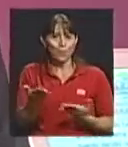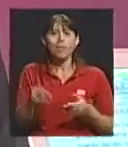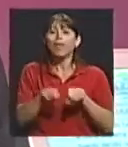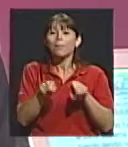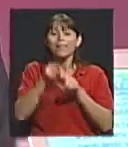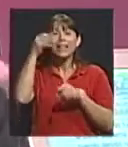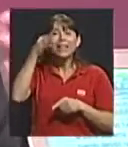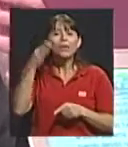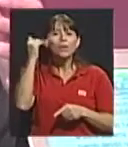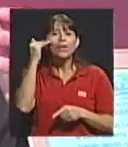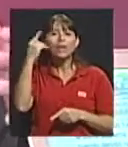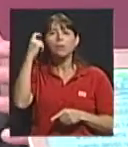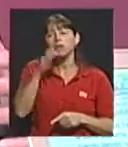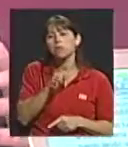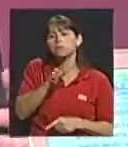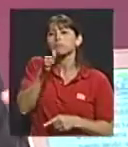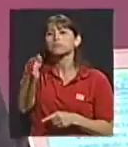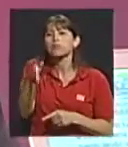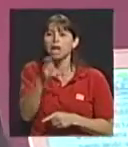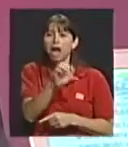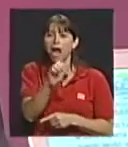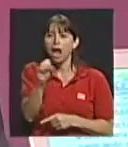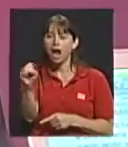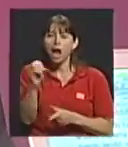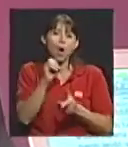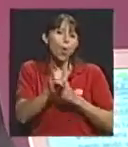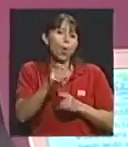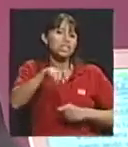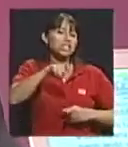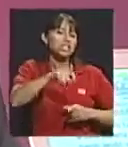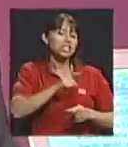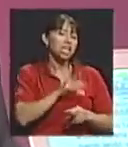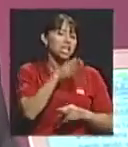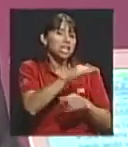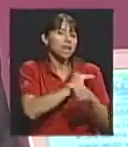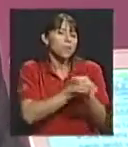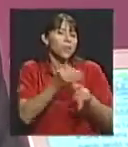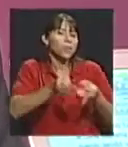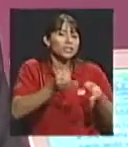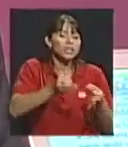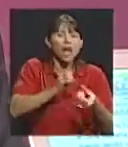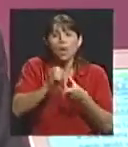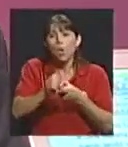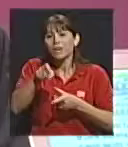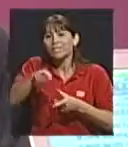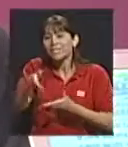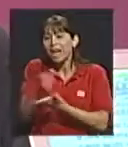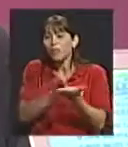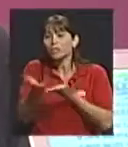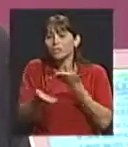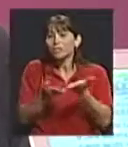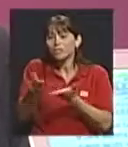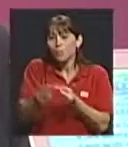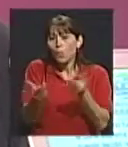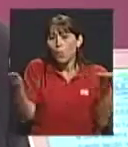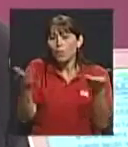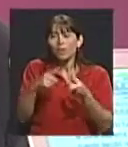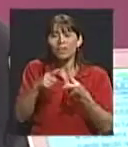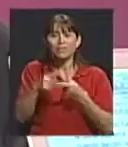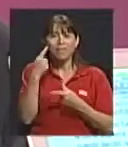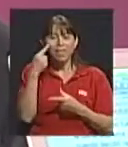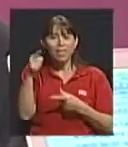seguro social o requieren del servicio de la justicia o cualquier otra cosa del estado se encuentra con un estado